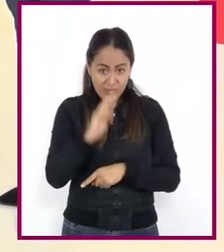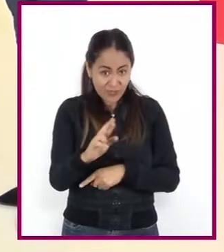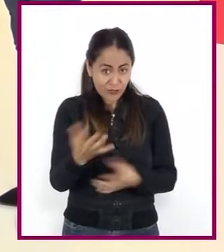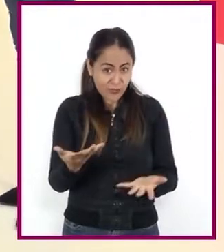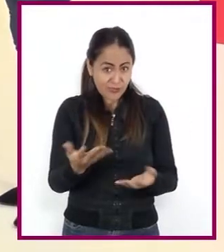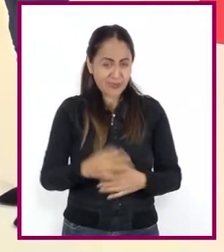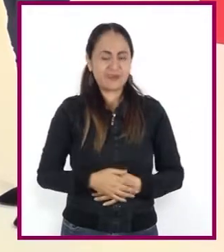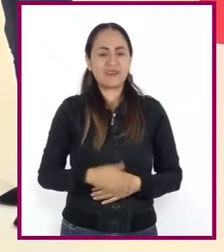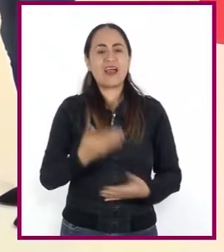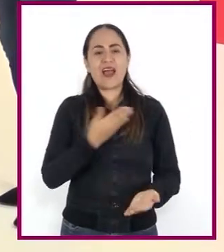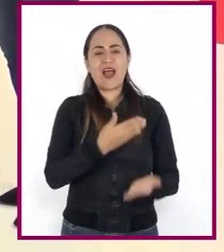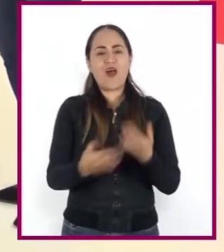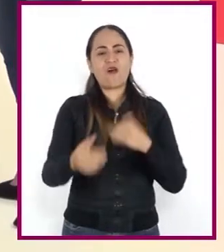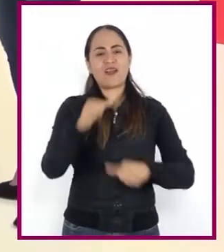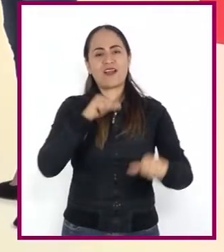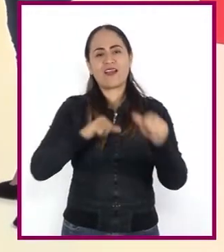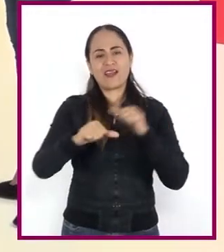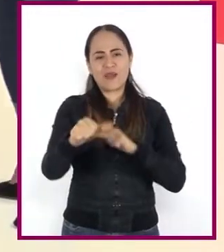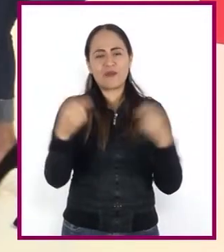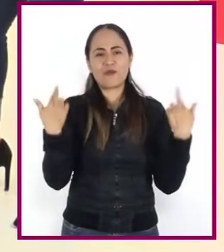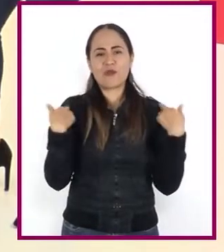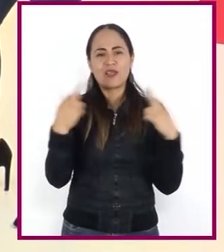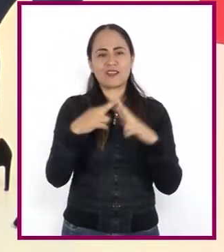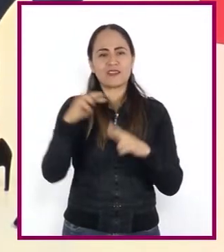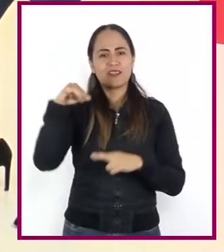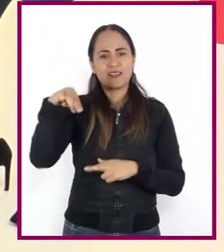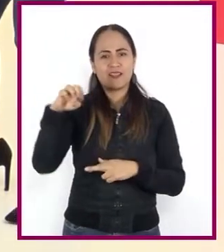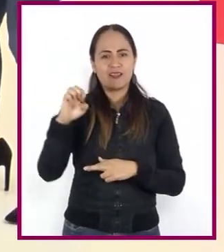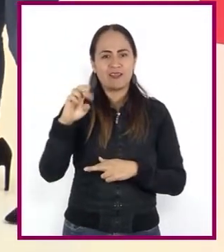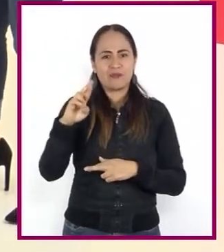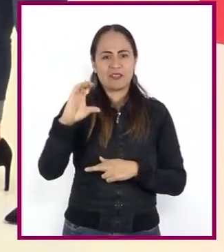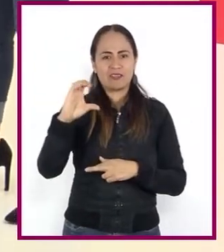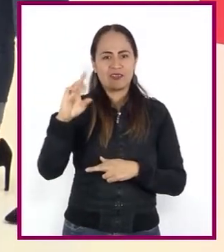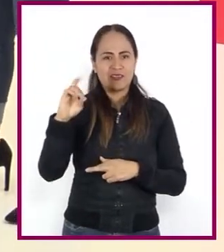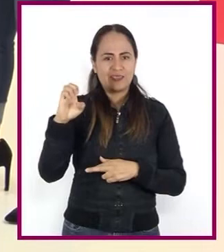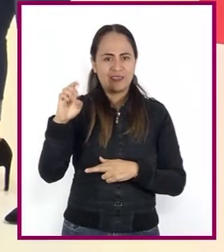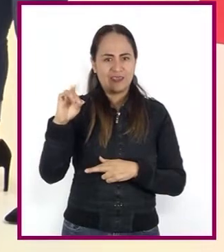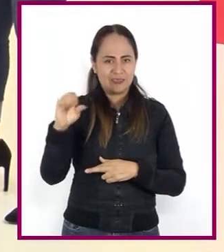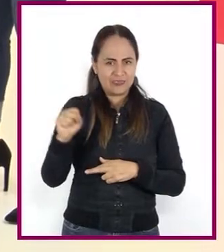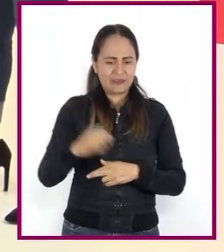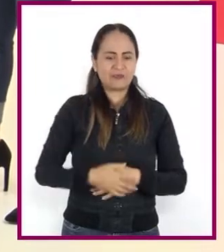Ahora es turno de la maestra Mercedes. Bien, tomaré los dados.